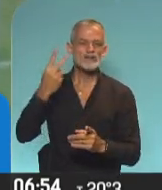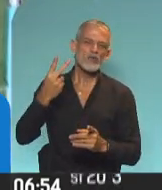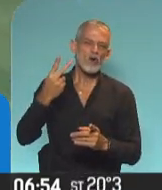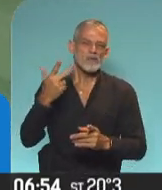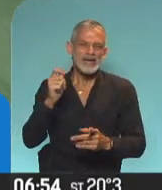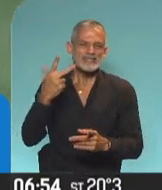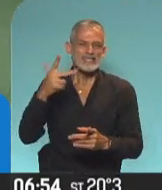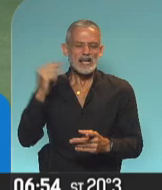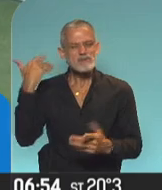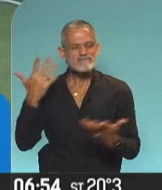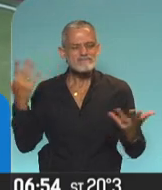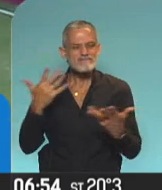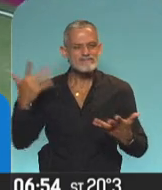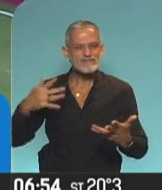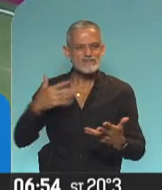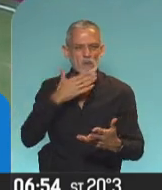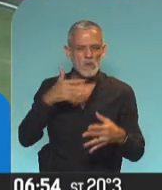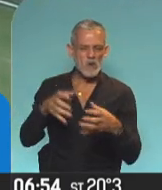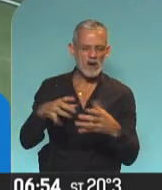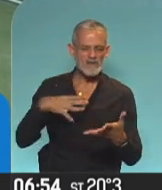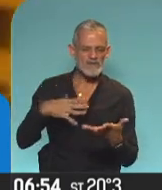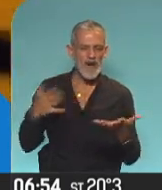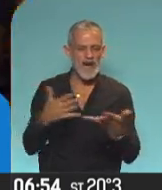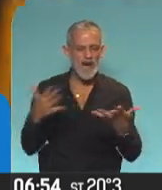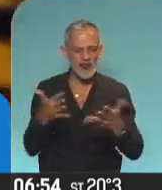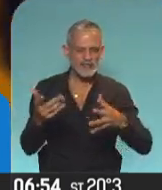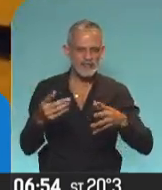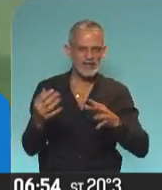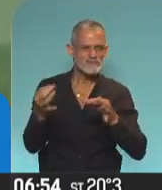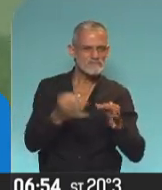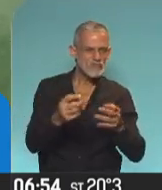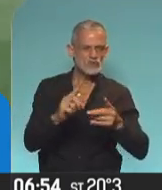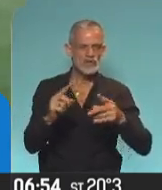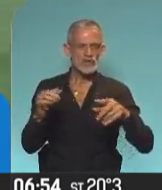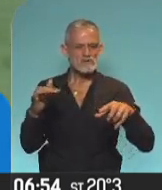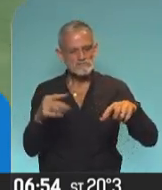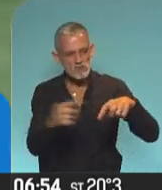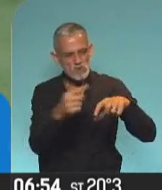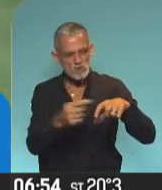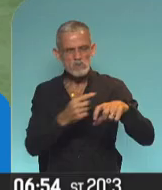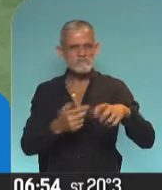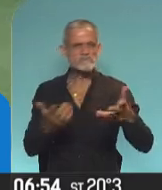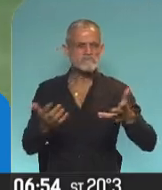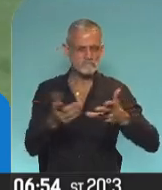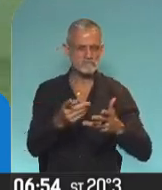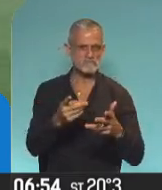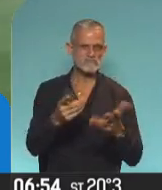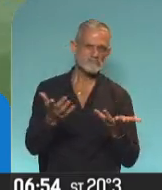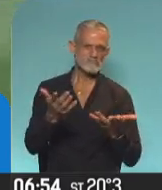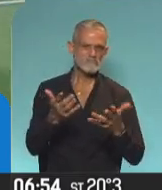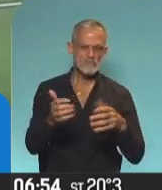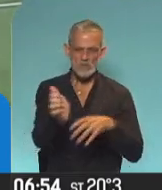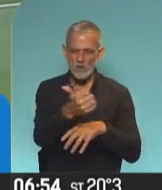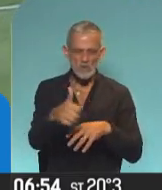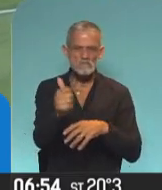tres meses. Le ha faltado definición, le ha faltado, en cuanto a sus rendimientos, la mitad de la cancha no es el mismo